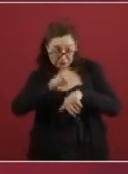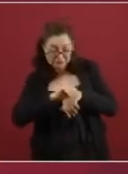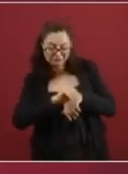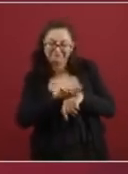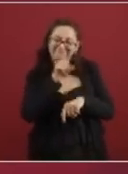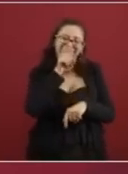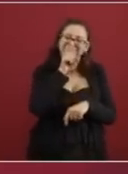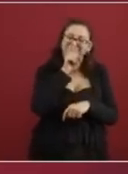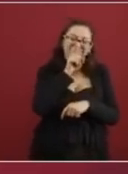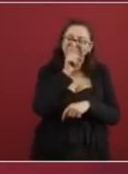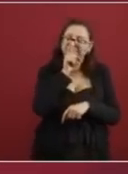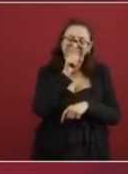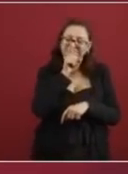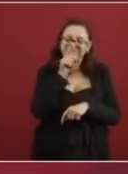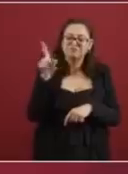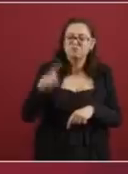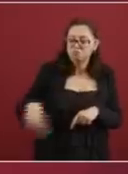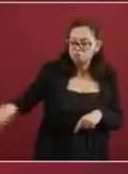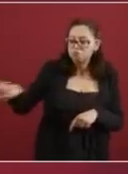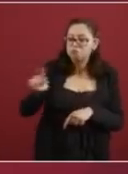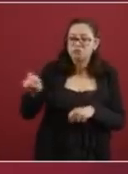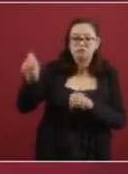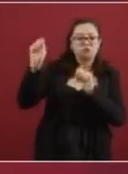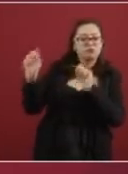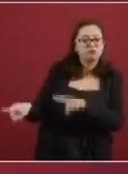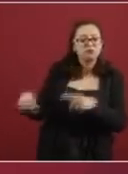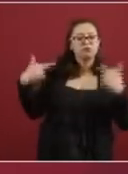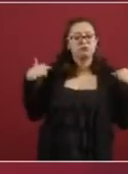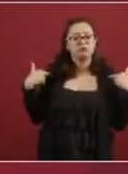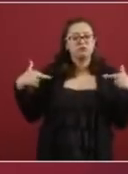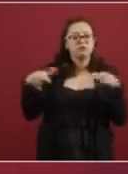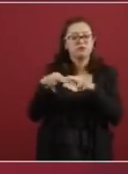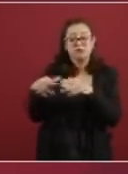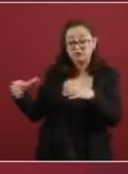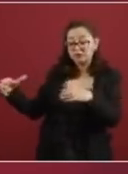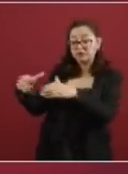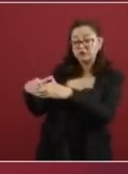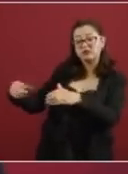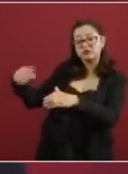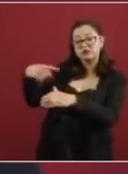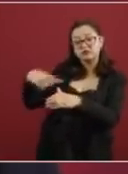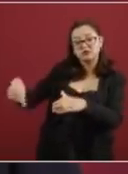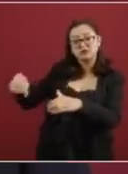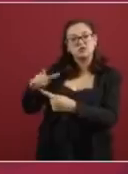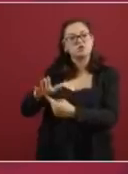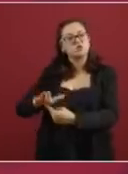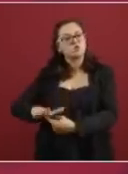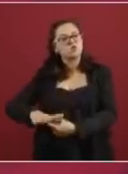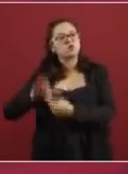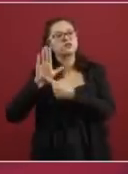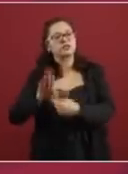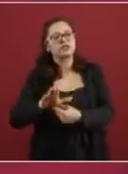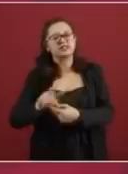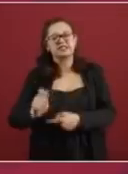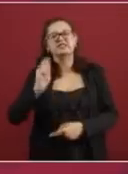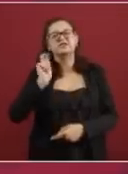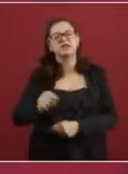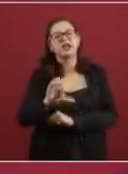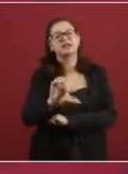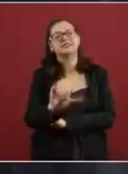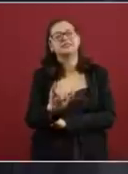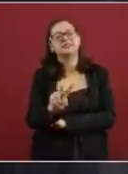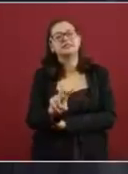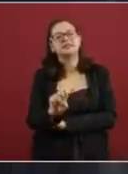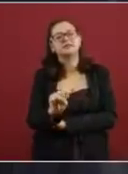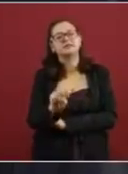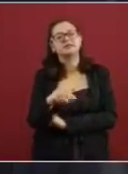Van a dar los maestros de México una clase, una lección de civismo,